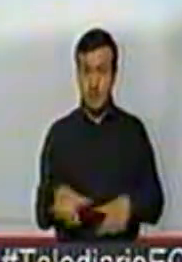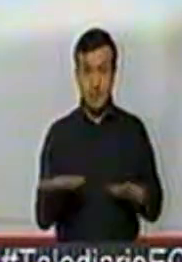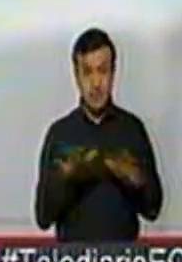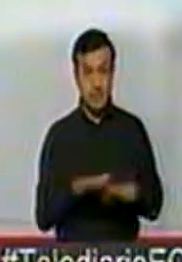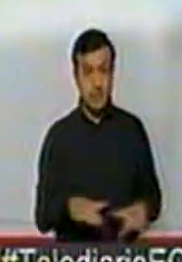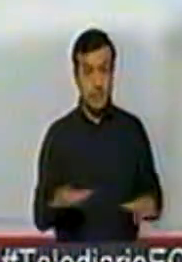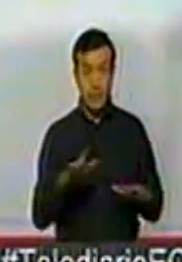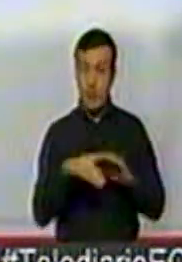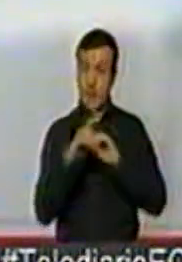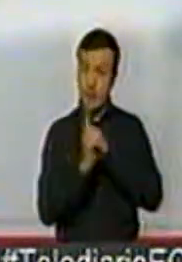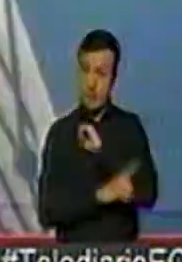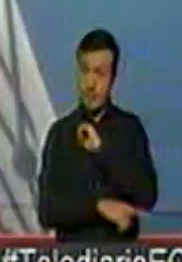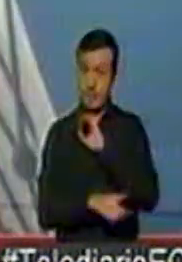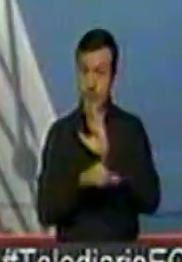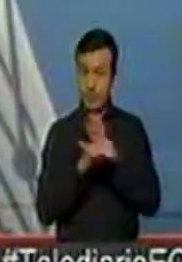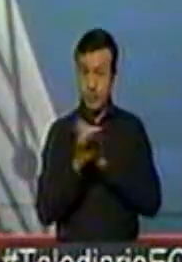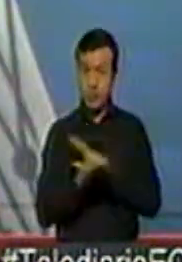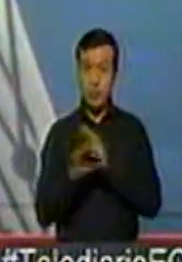les caiga el peso de la ley.